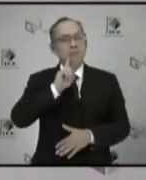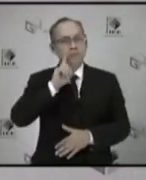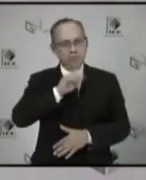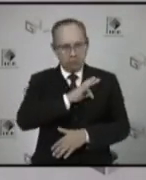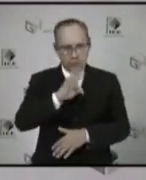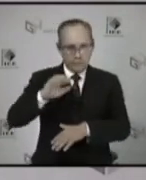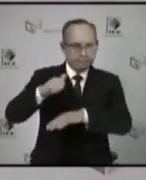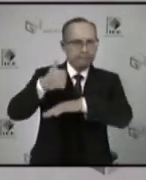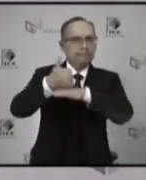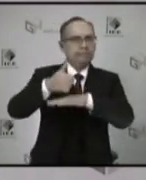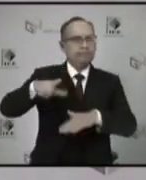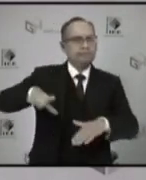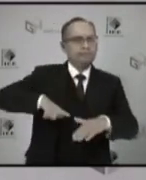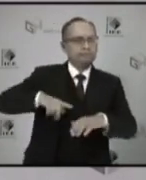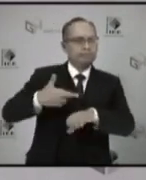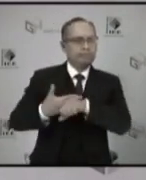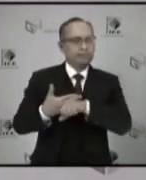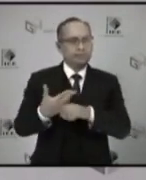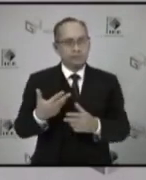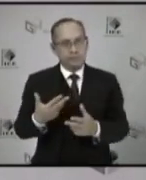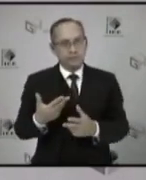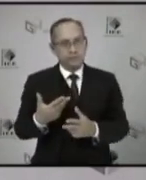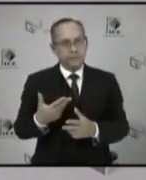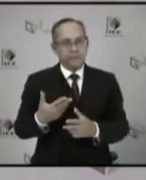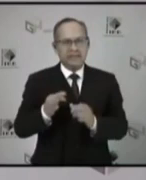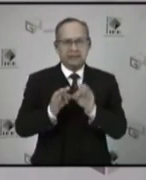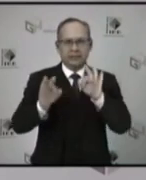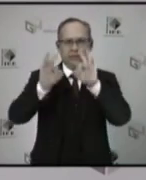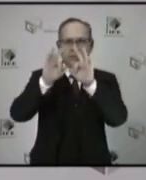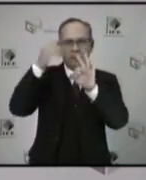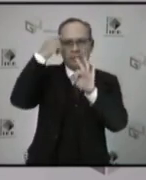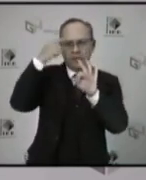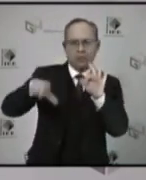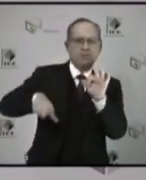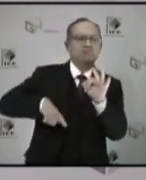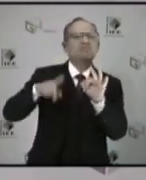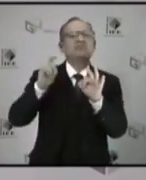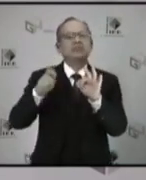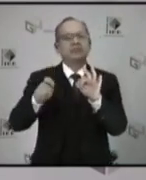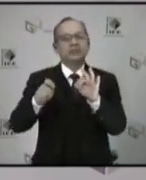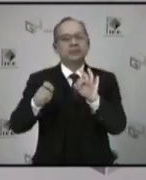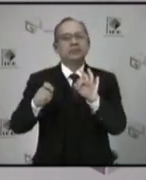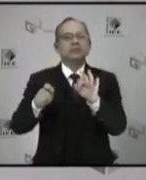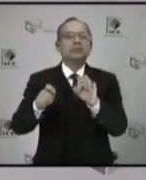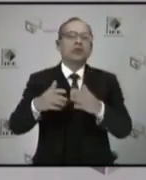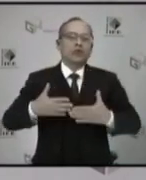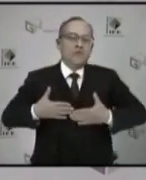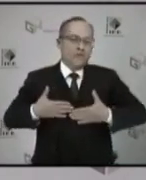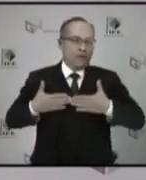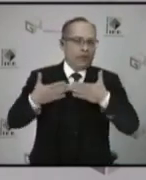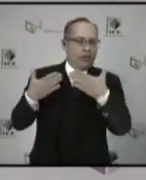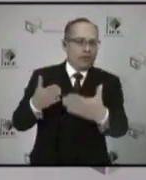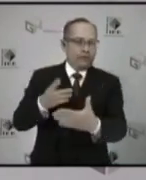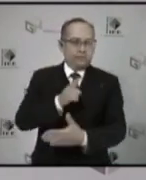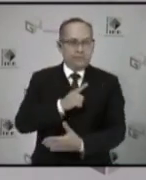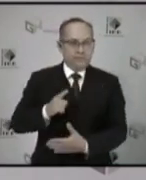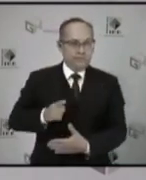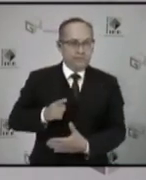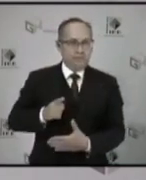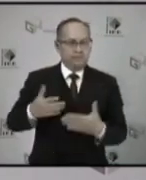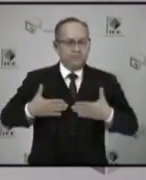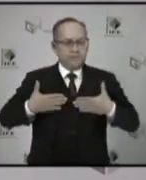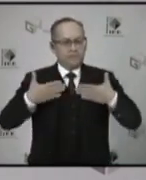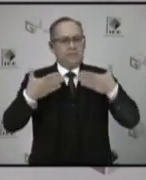elementos más importantes para hacer un buen gobierno es generar confianza. Para generar confianza, vamos a hacer